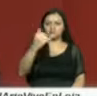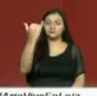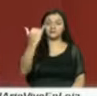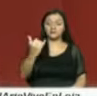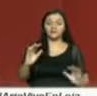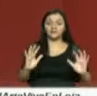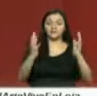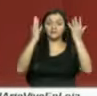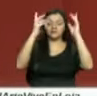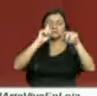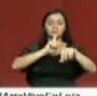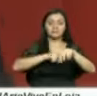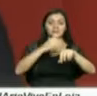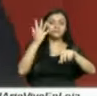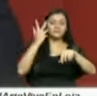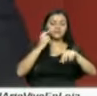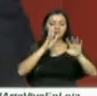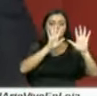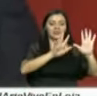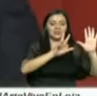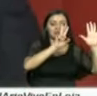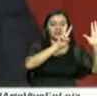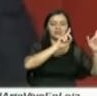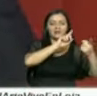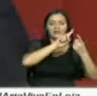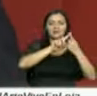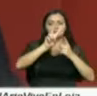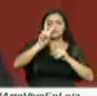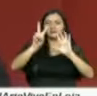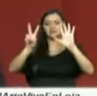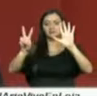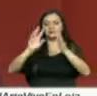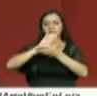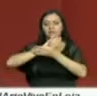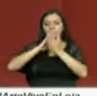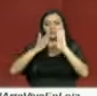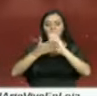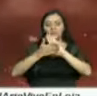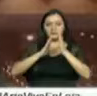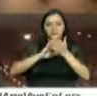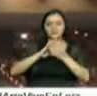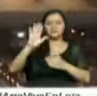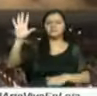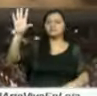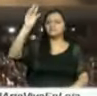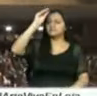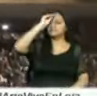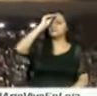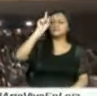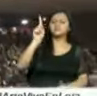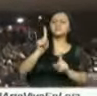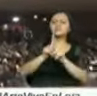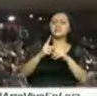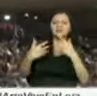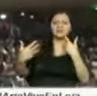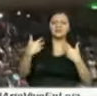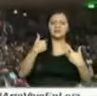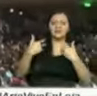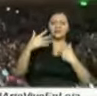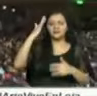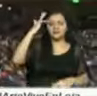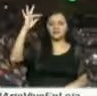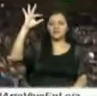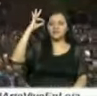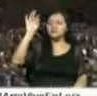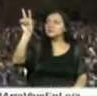del 17 al 27 de noviembre y está inspirado en el Festival de Avignon en Francia, uno de los más prestigiosos